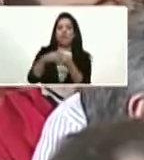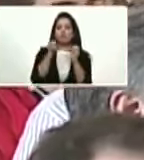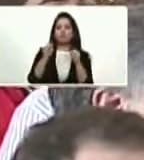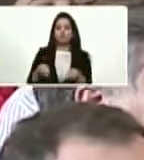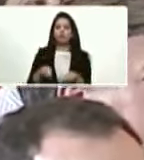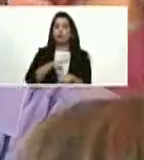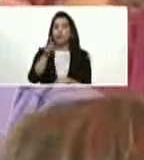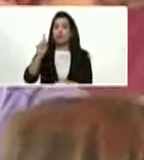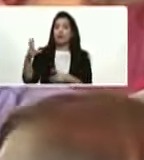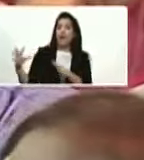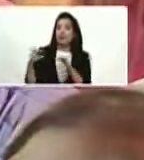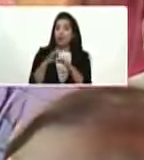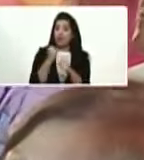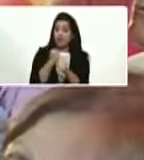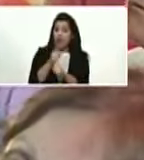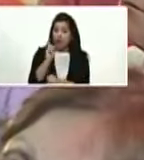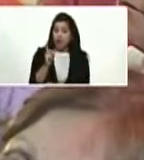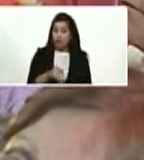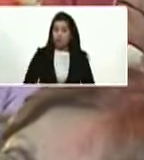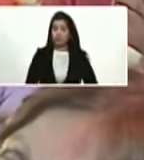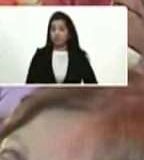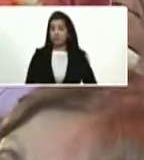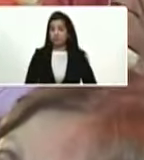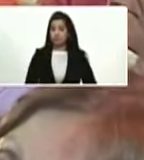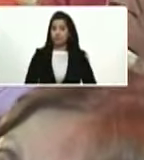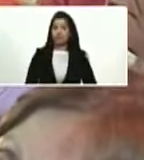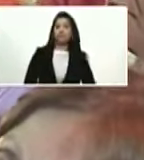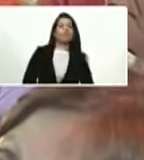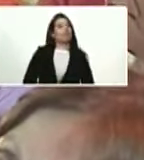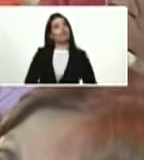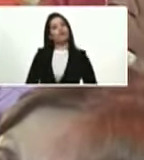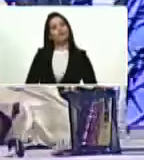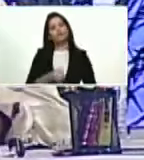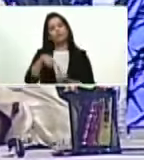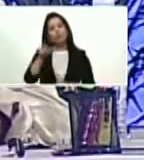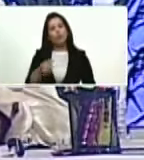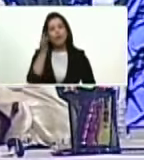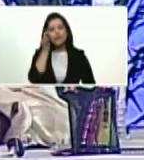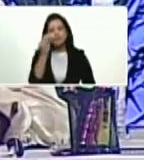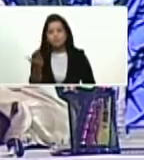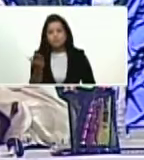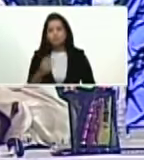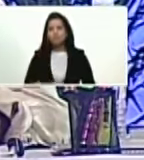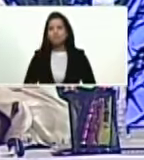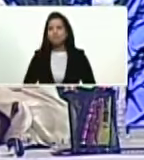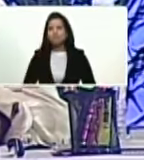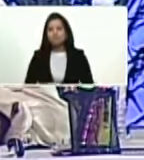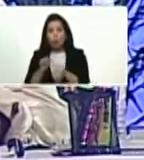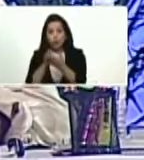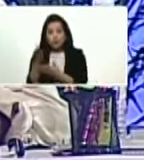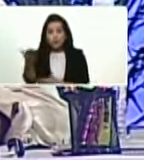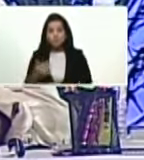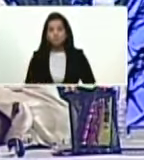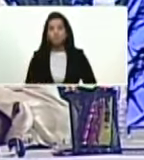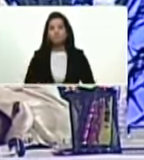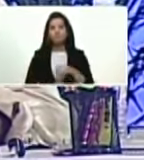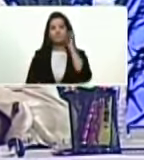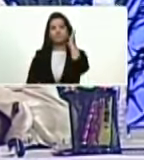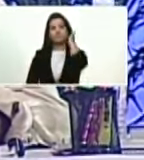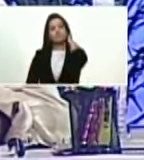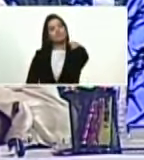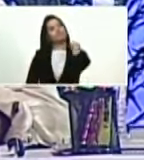deben articular como producto de este seminario. Belén. Bueno, como le decía, señor presidente, vengo